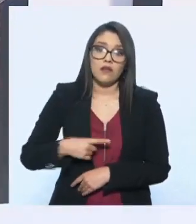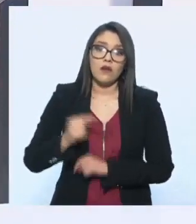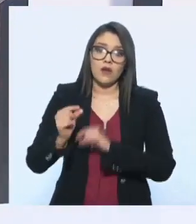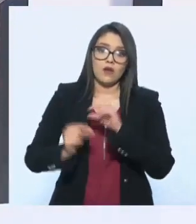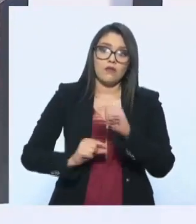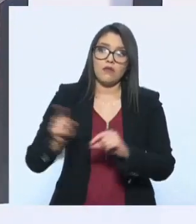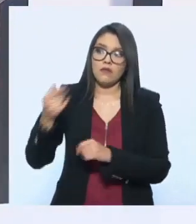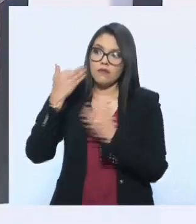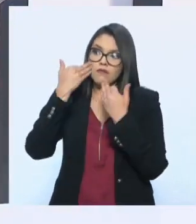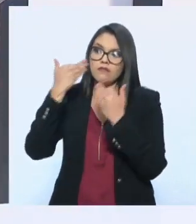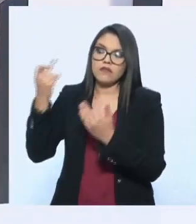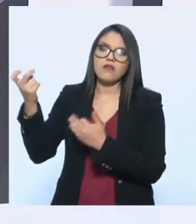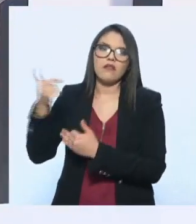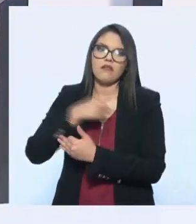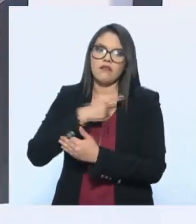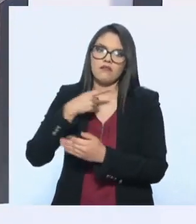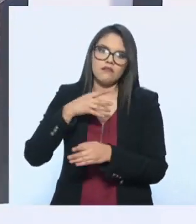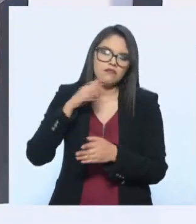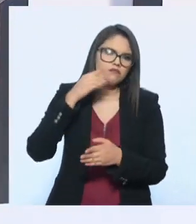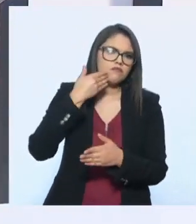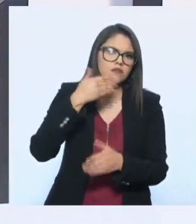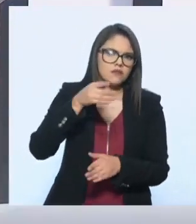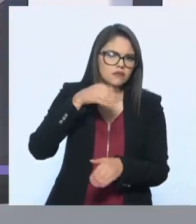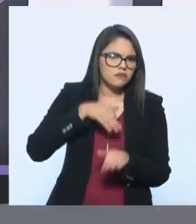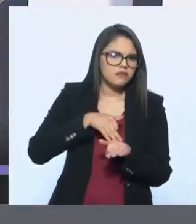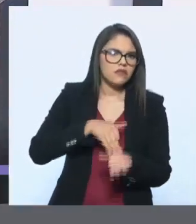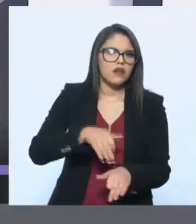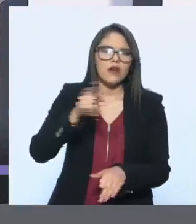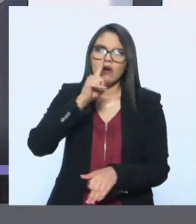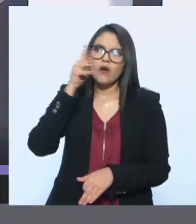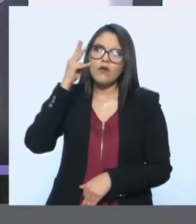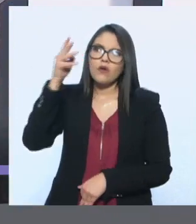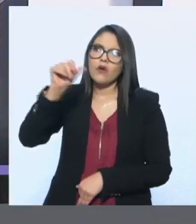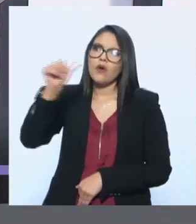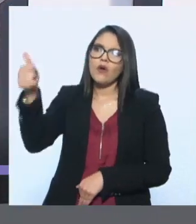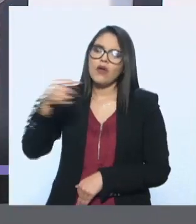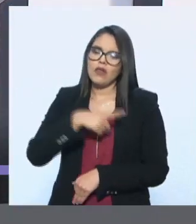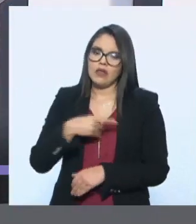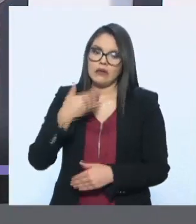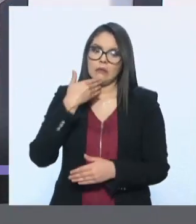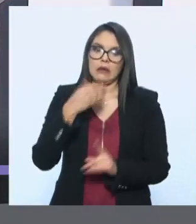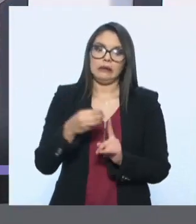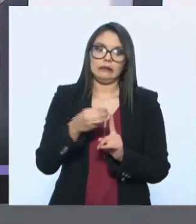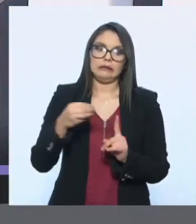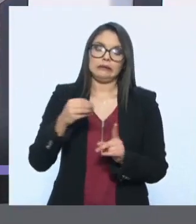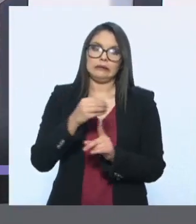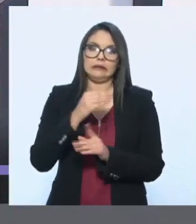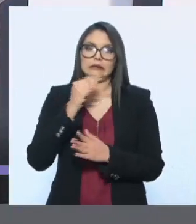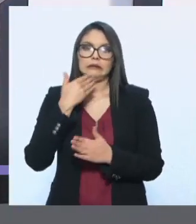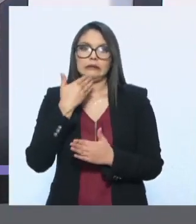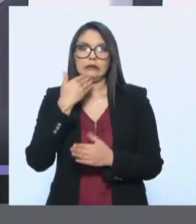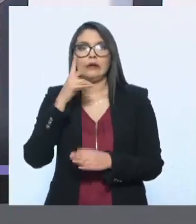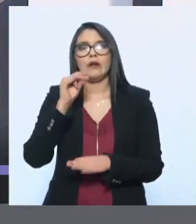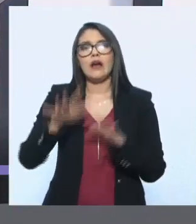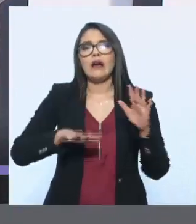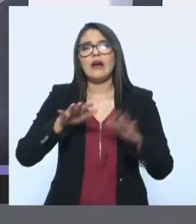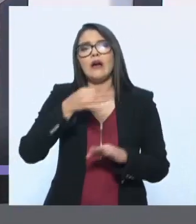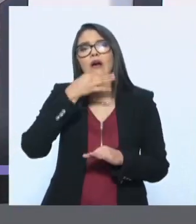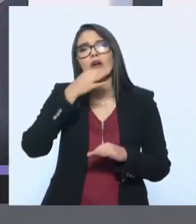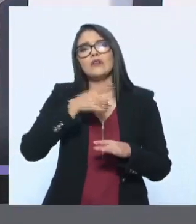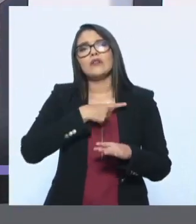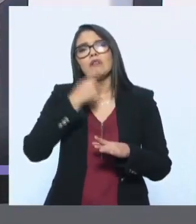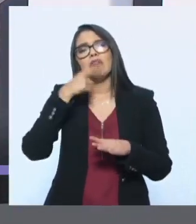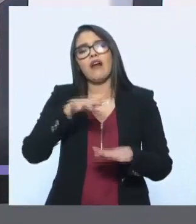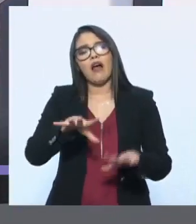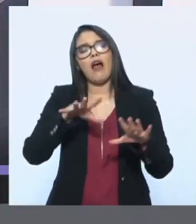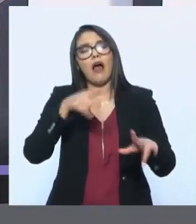que los servidores públicos de aquí en adelante caminen derechitos y no vaya a ser solamente, como te decía, la nota del momento y de impacto político. Porque